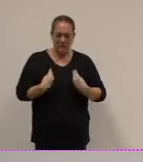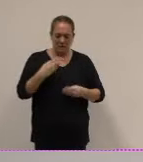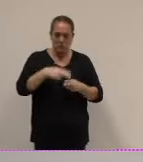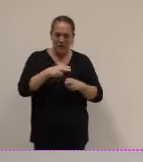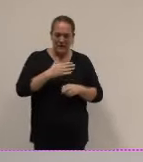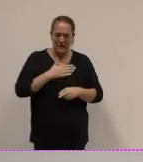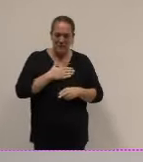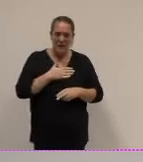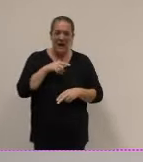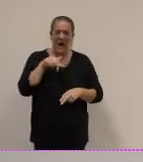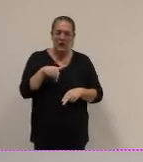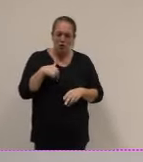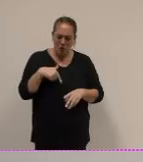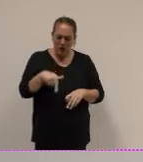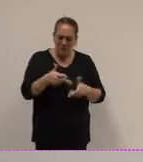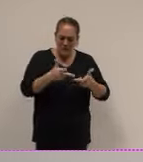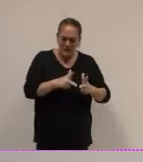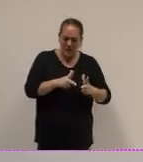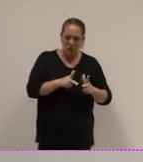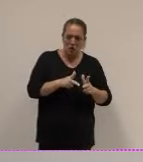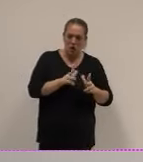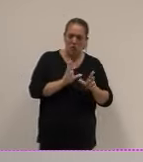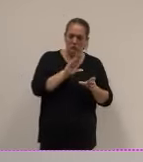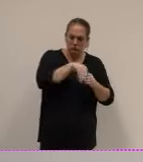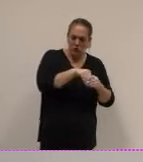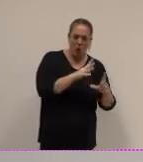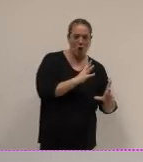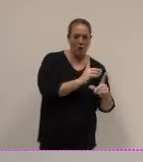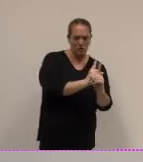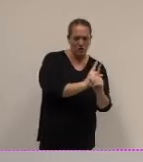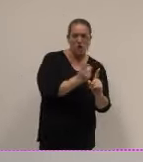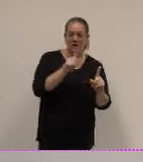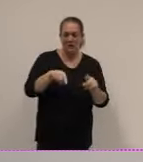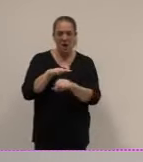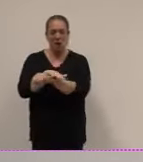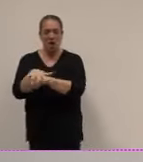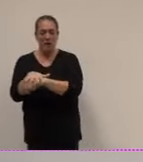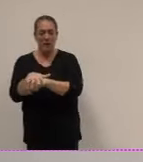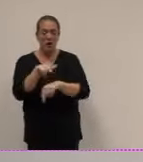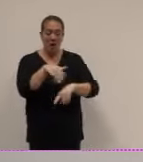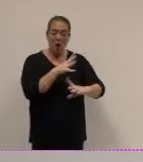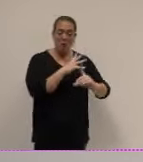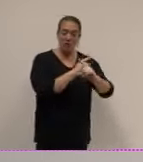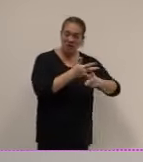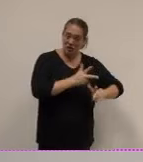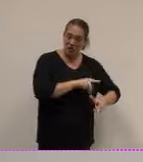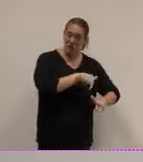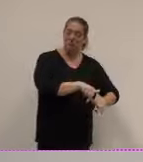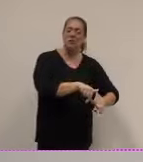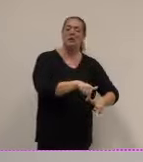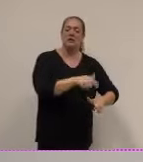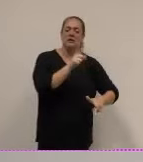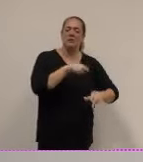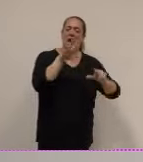aquí me he sentado en la oposición y también en el gobierno. Y sentado en la oposición aprendí, evidentemente, lo